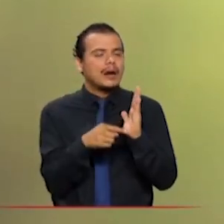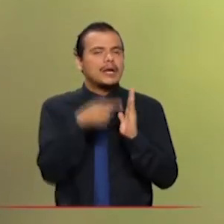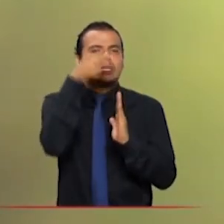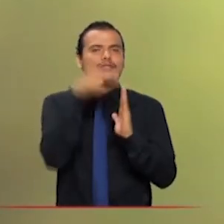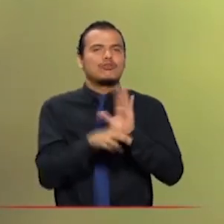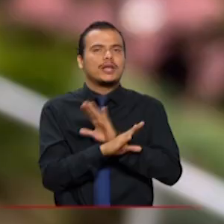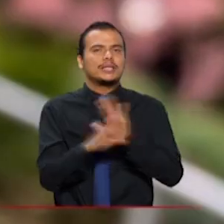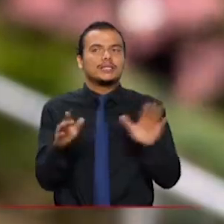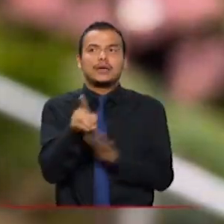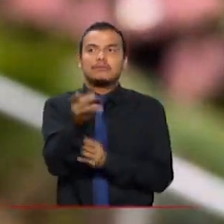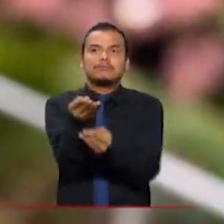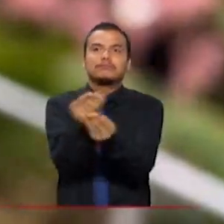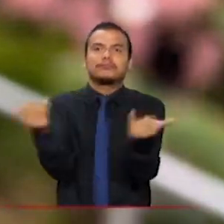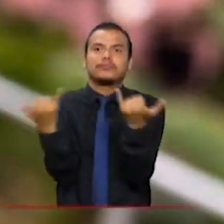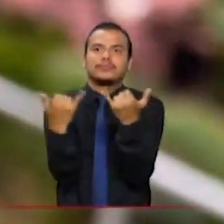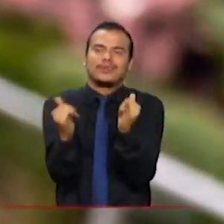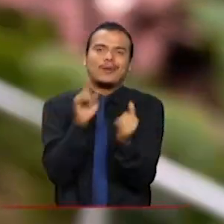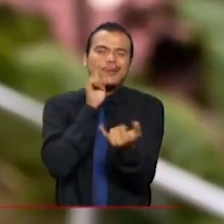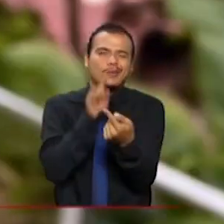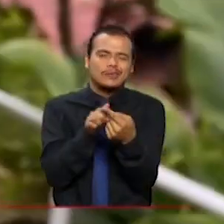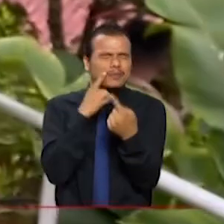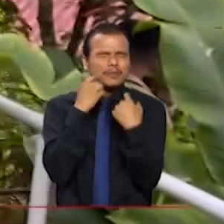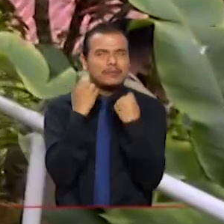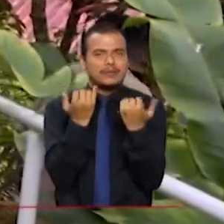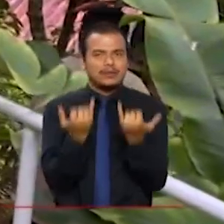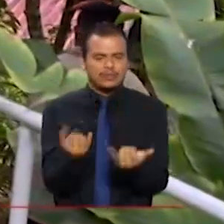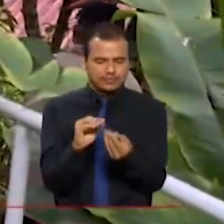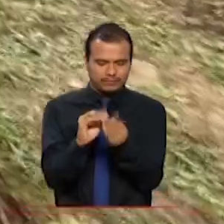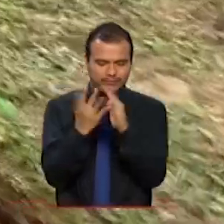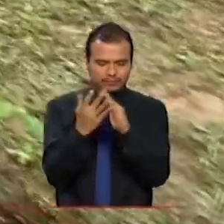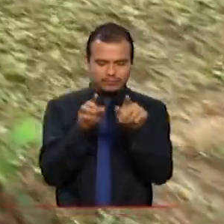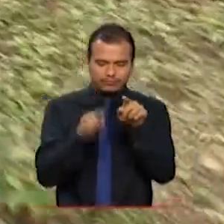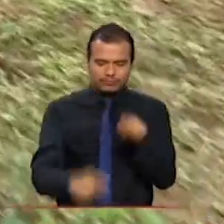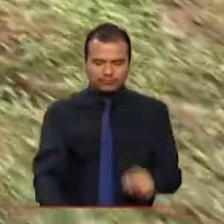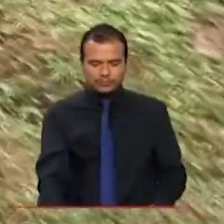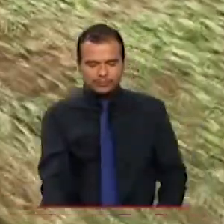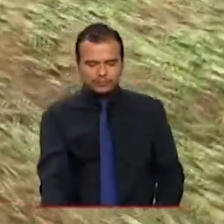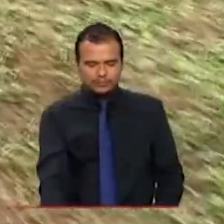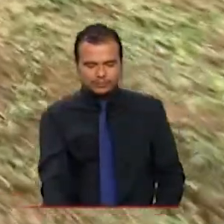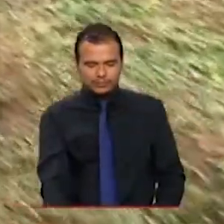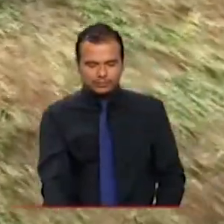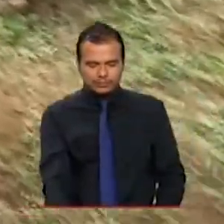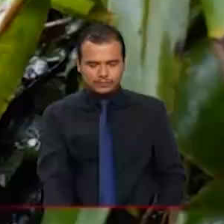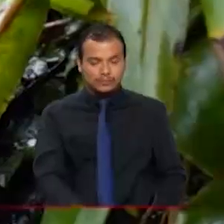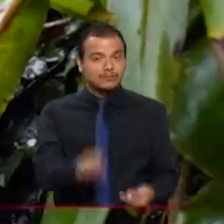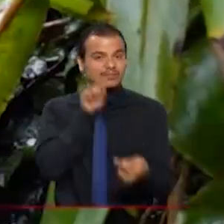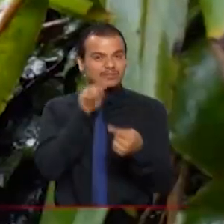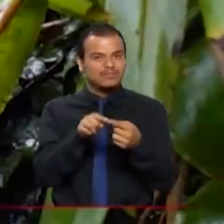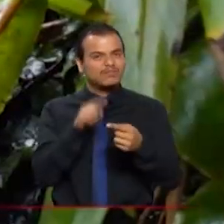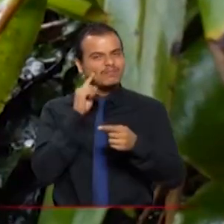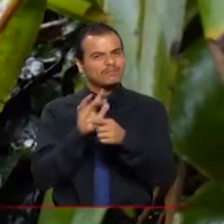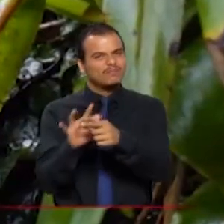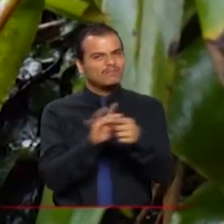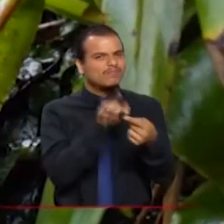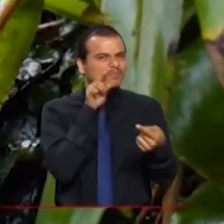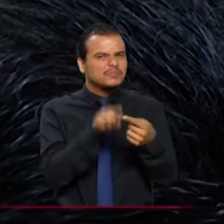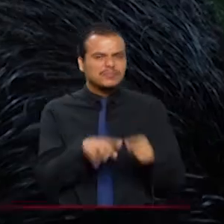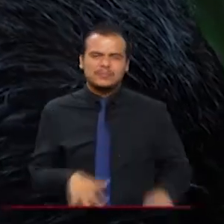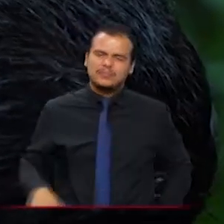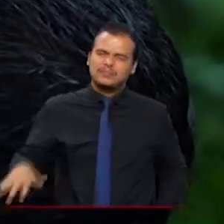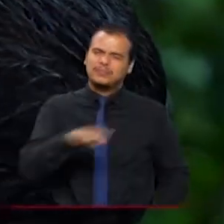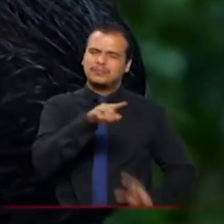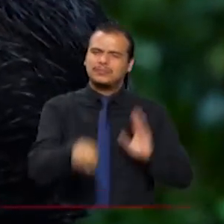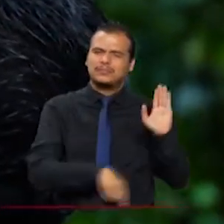gran meta, que lo que se acuerde en la COP baje a las regiones y se vea el progreso en nuestras regiones para que asimismo con